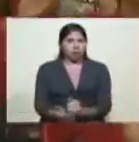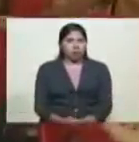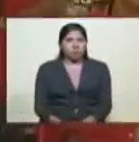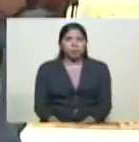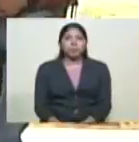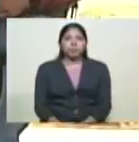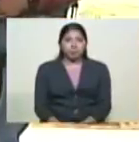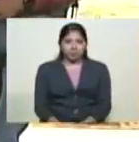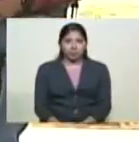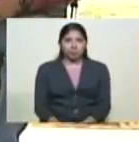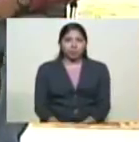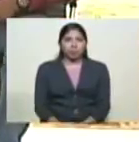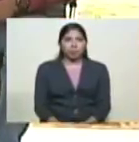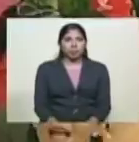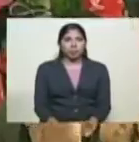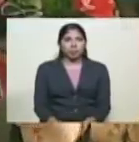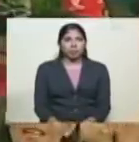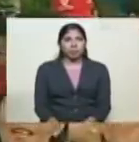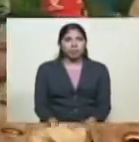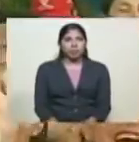familia.